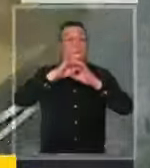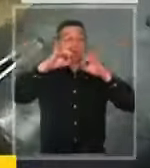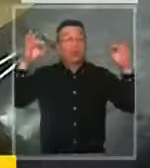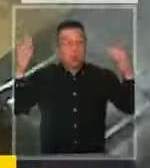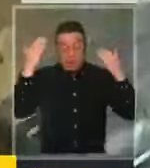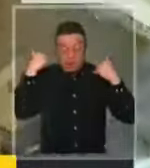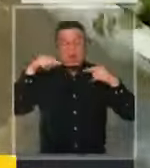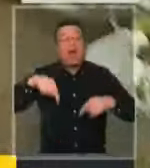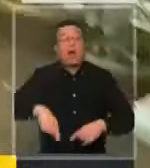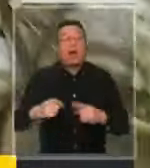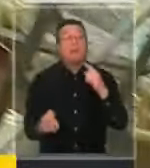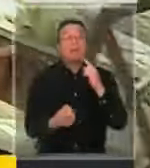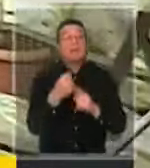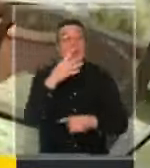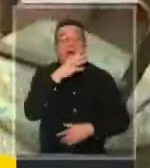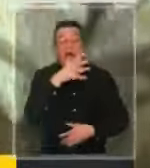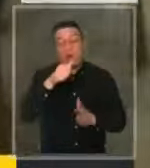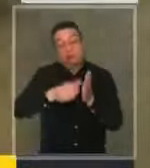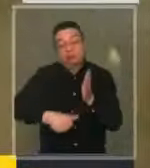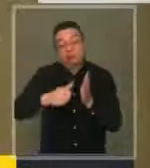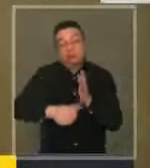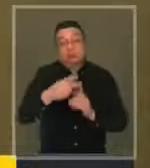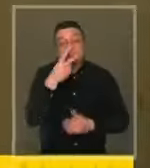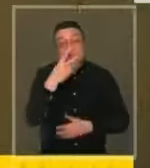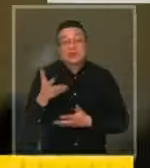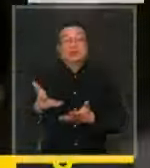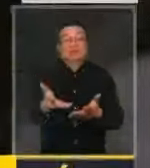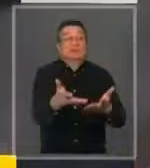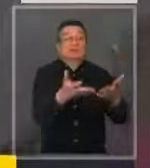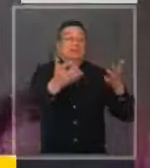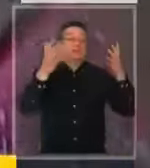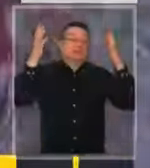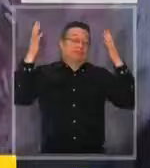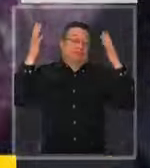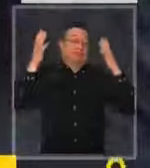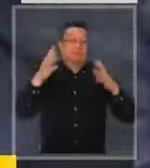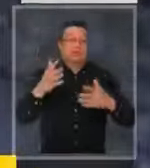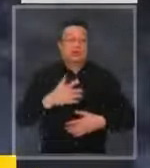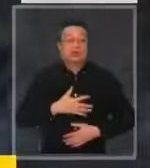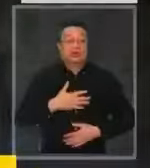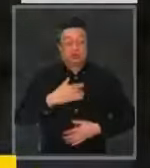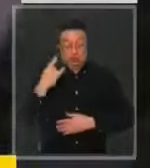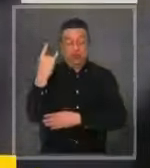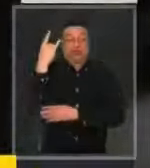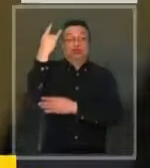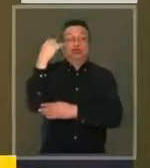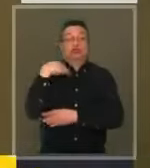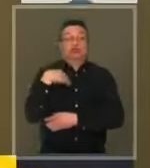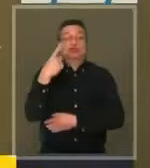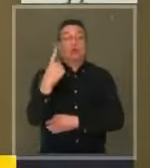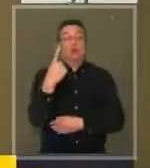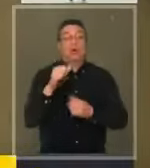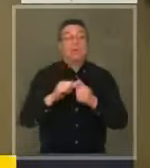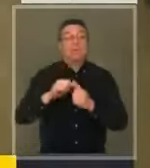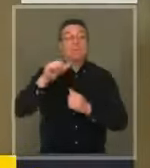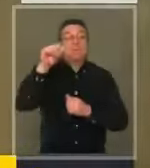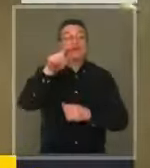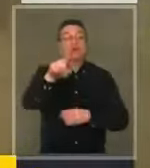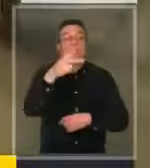Mire, está con aguas con feca, usted lo puede ver. Mire, yo soy súper alta, me sobrepasa el metro,